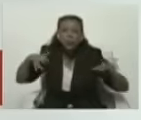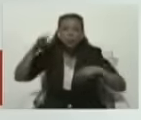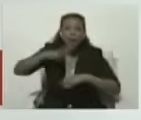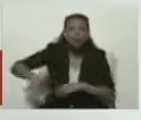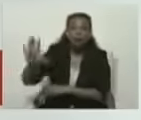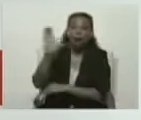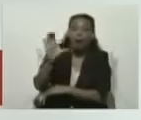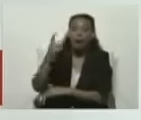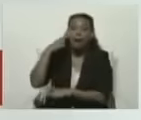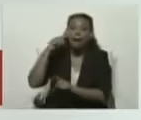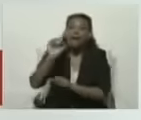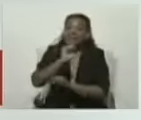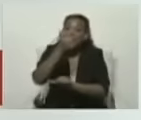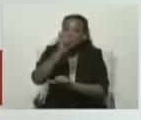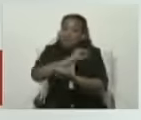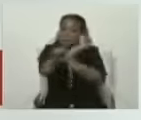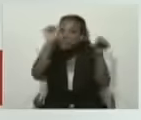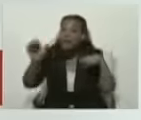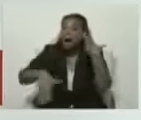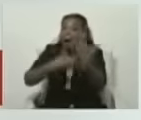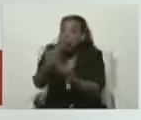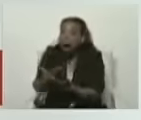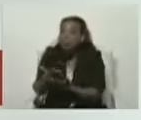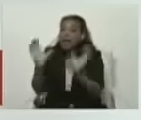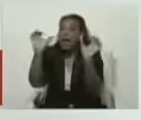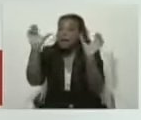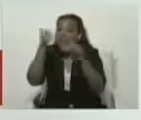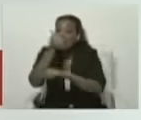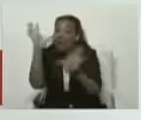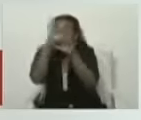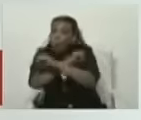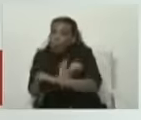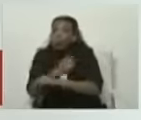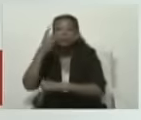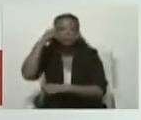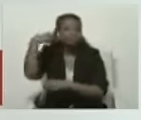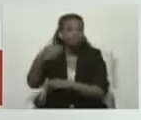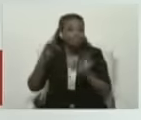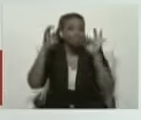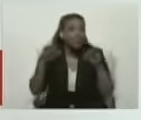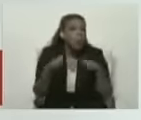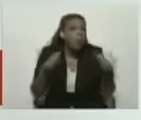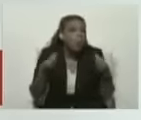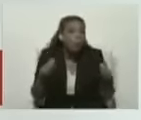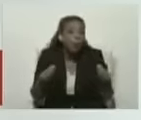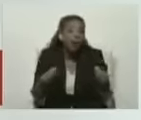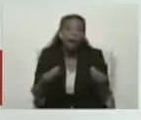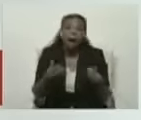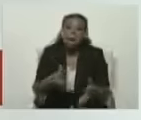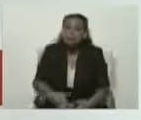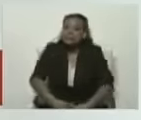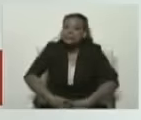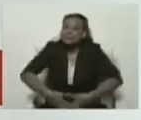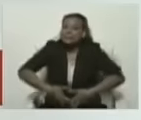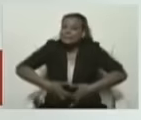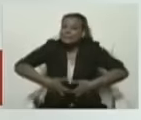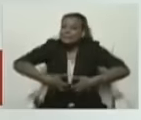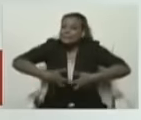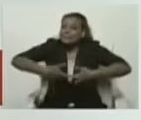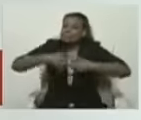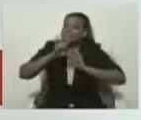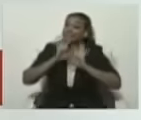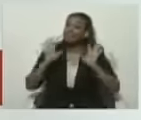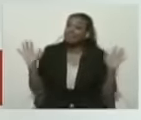Caracas desde las 10 de la mañana el próximo jueves 25 de julio. Les va a costar